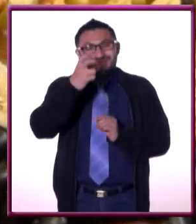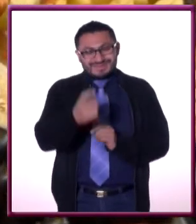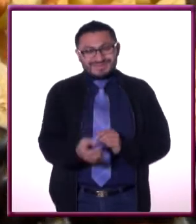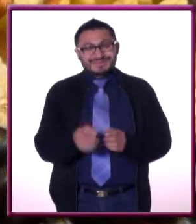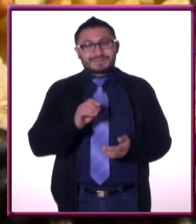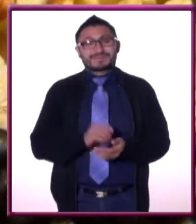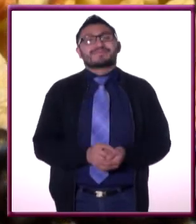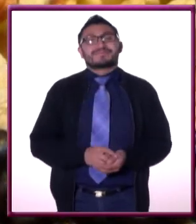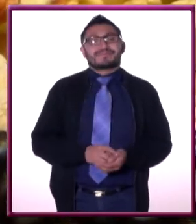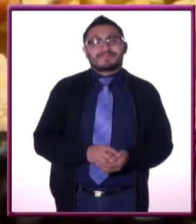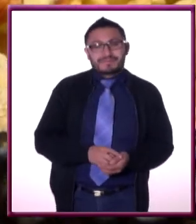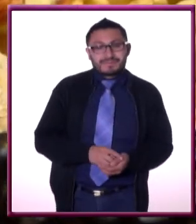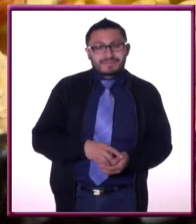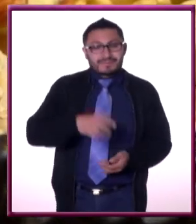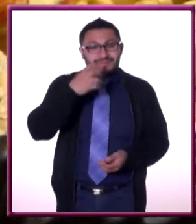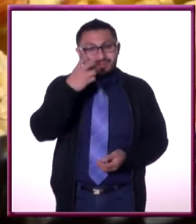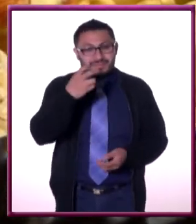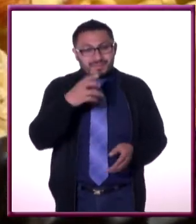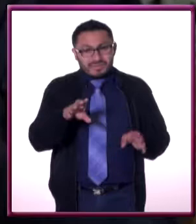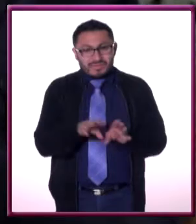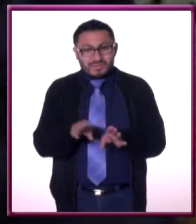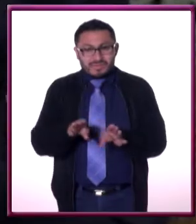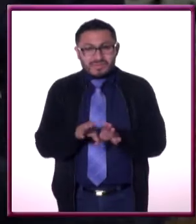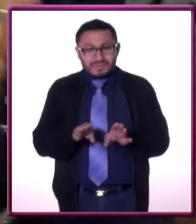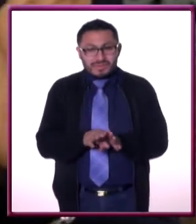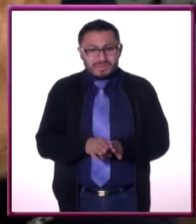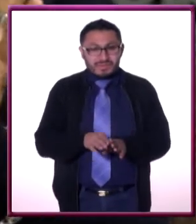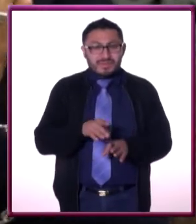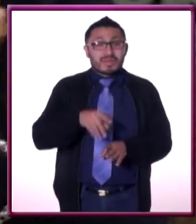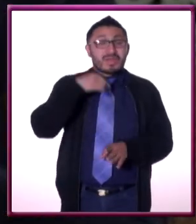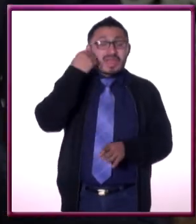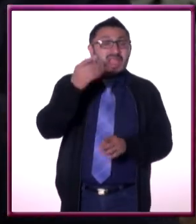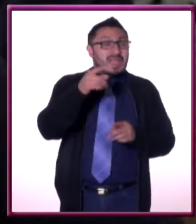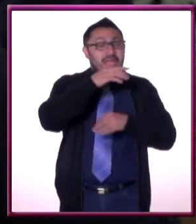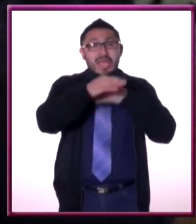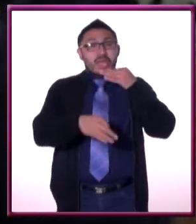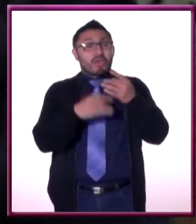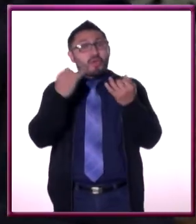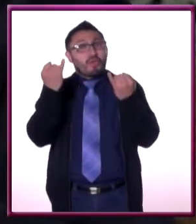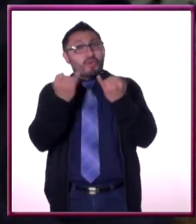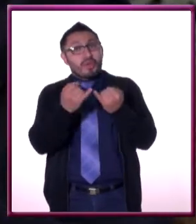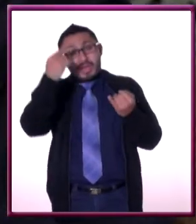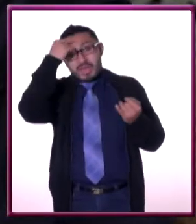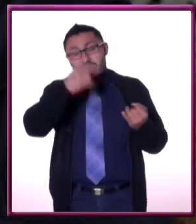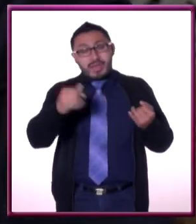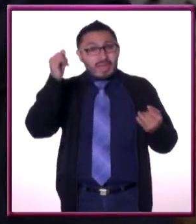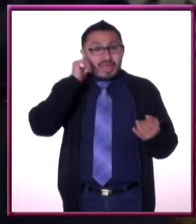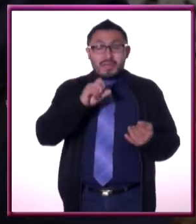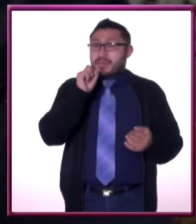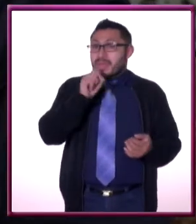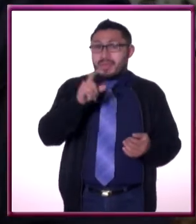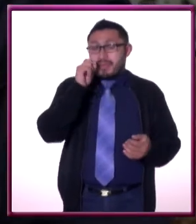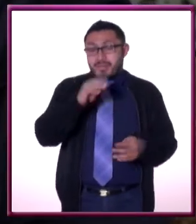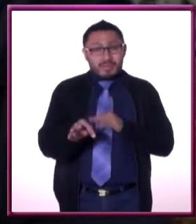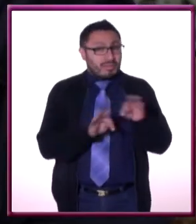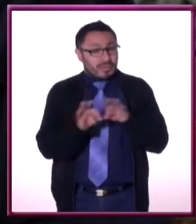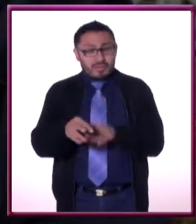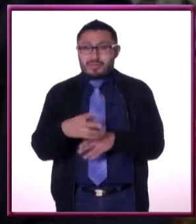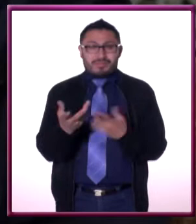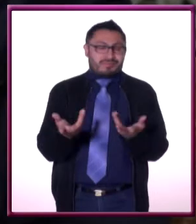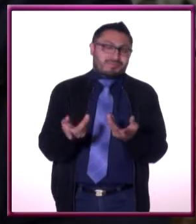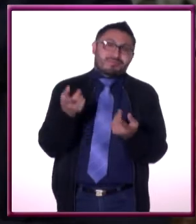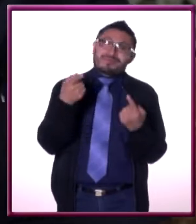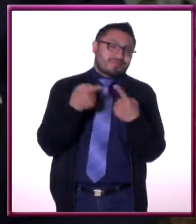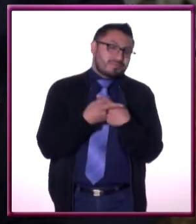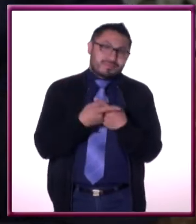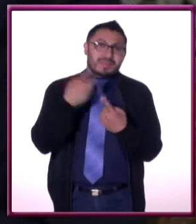Entonces, eso a la industria le causa problemas. Lo que quisieran es tener todos igualitos para entonces tener siempre el mismo tipo de condiciones para trabajar. Claro. Eso